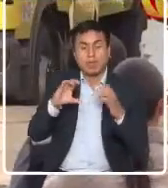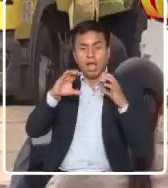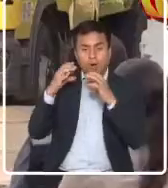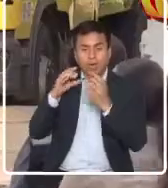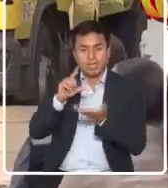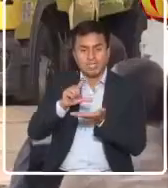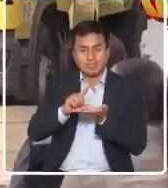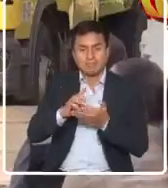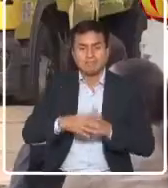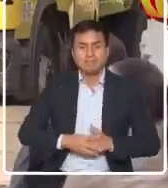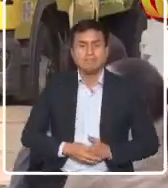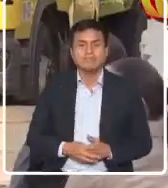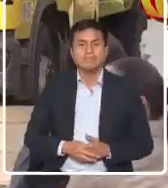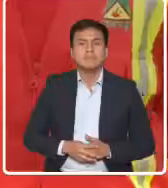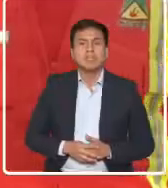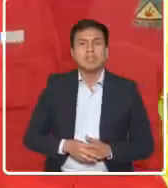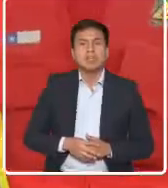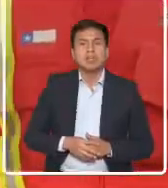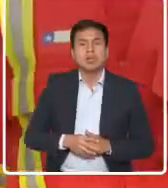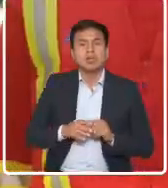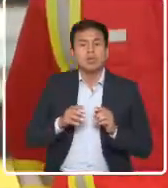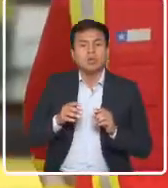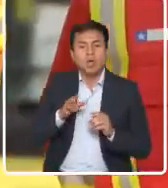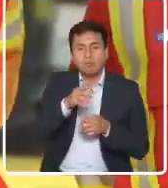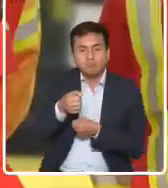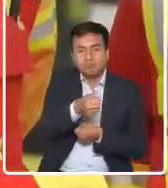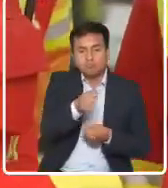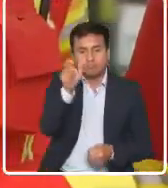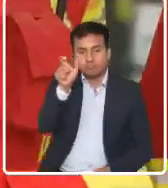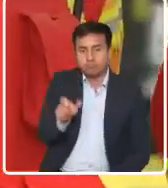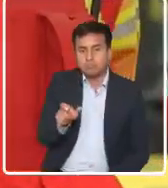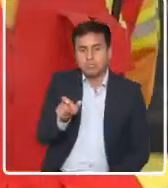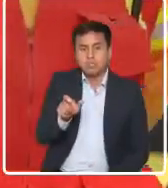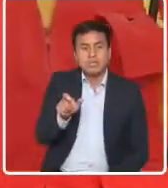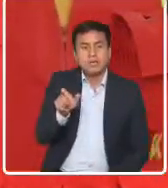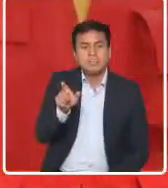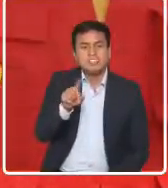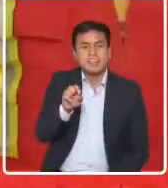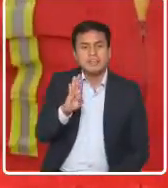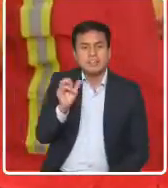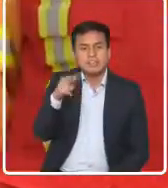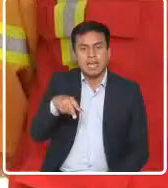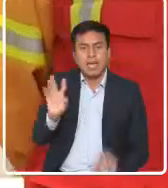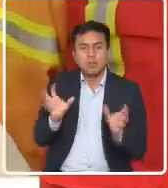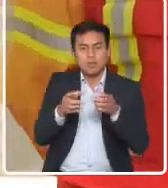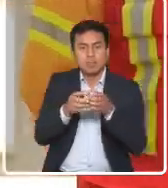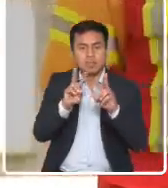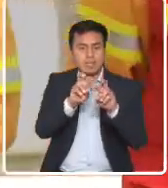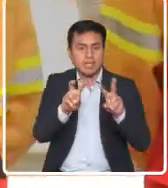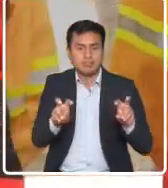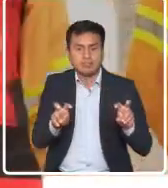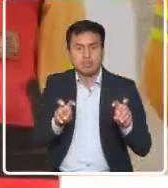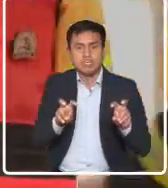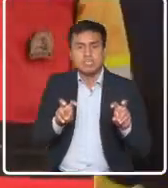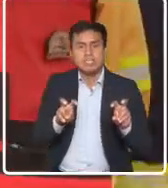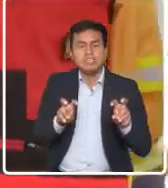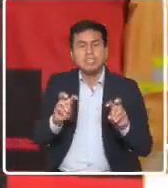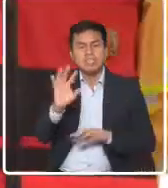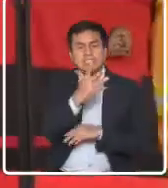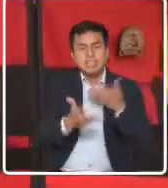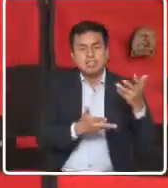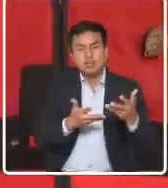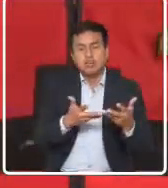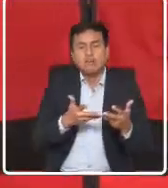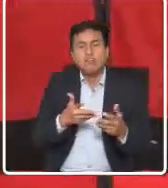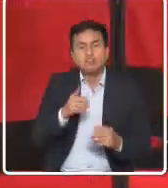Cauquenes. Al comisario Sebastián Medina Fuentes, Bicrim Talca, Agrupación de Investigación de Incendios